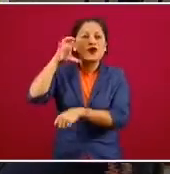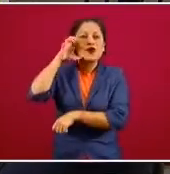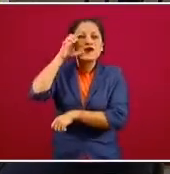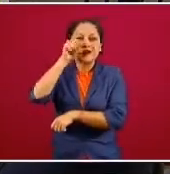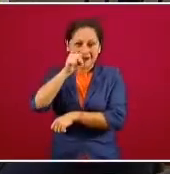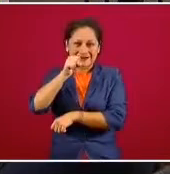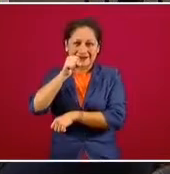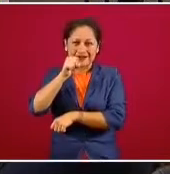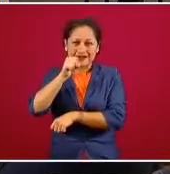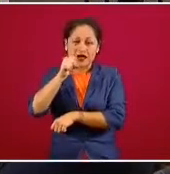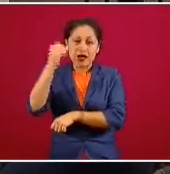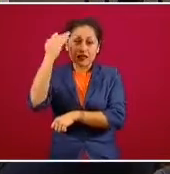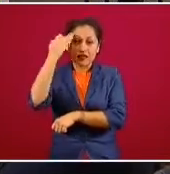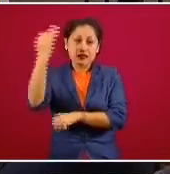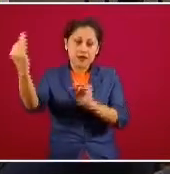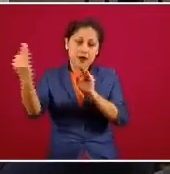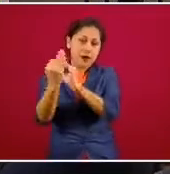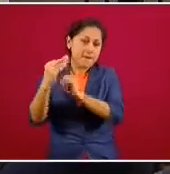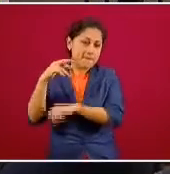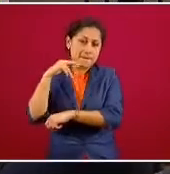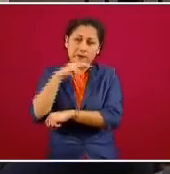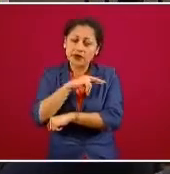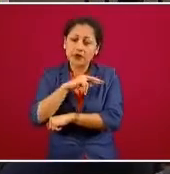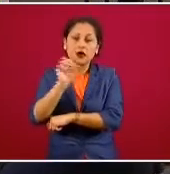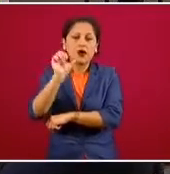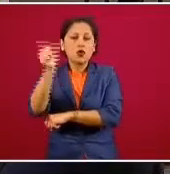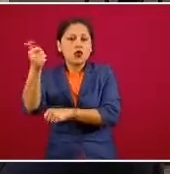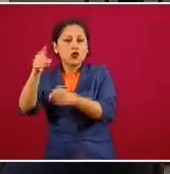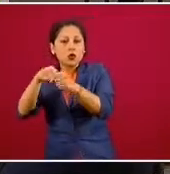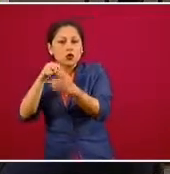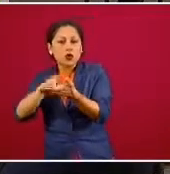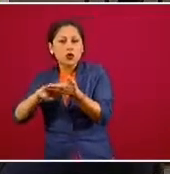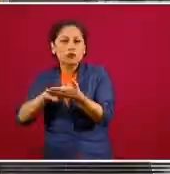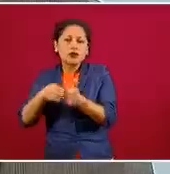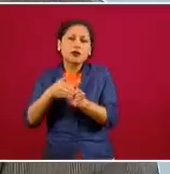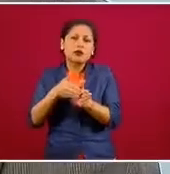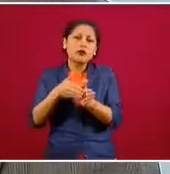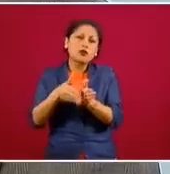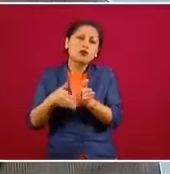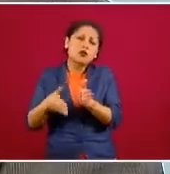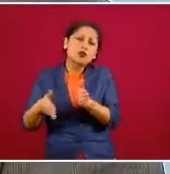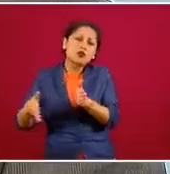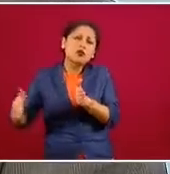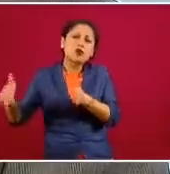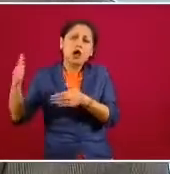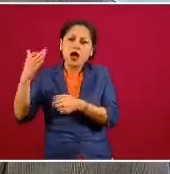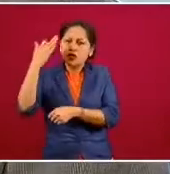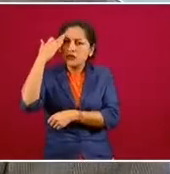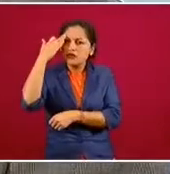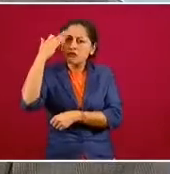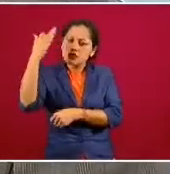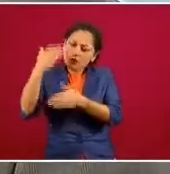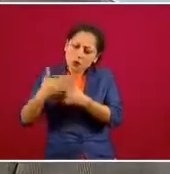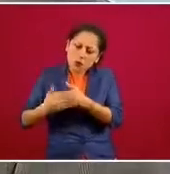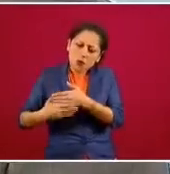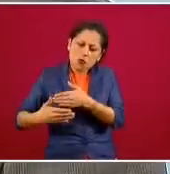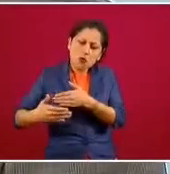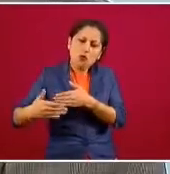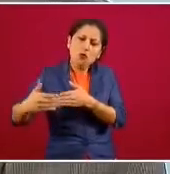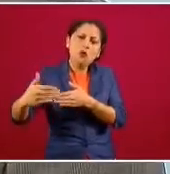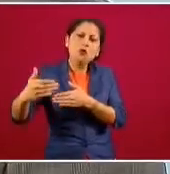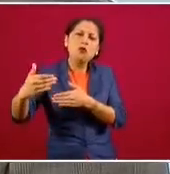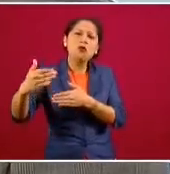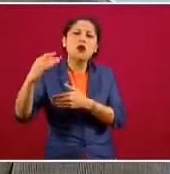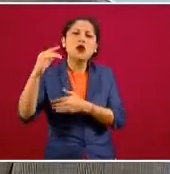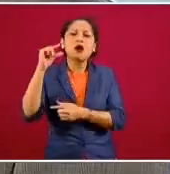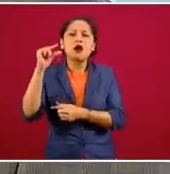temprano el momento cumbre de la epidemia, en cambio en la curva verde ocurre en una fecha posterior. La ventaja de esto